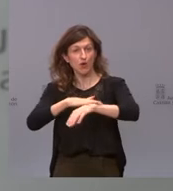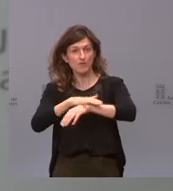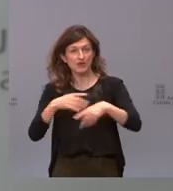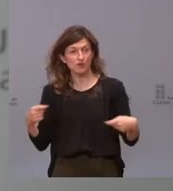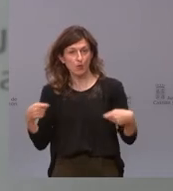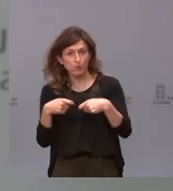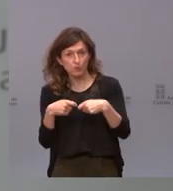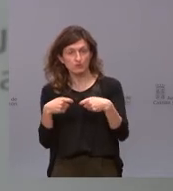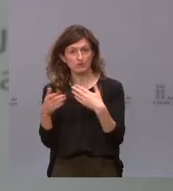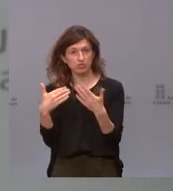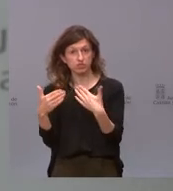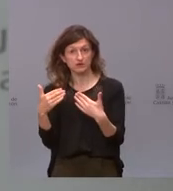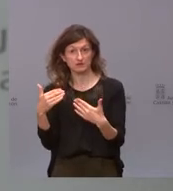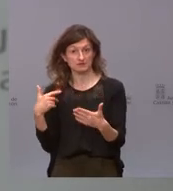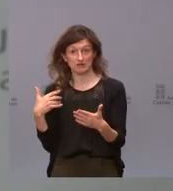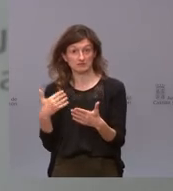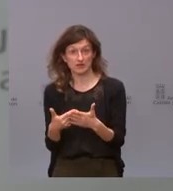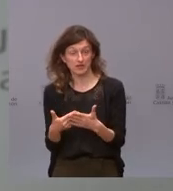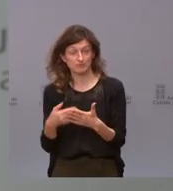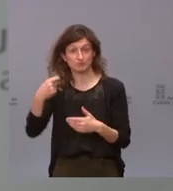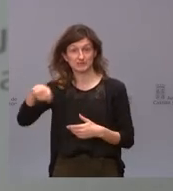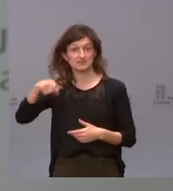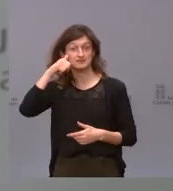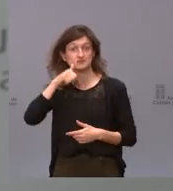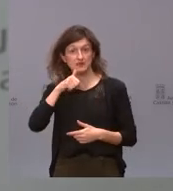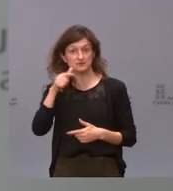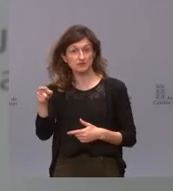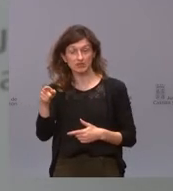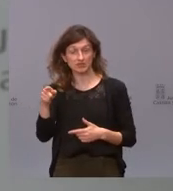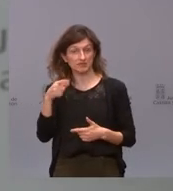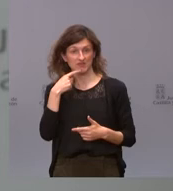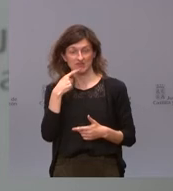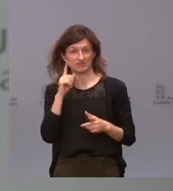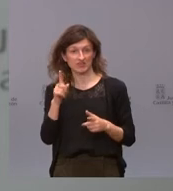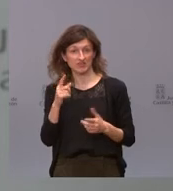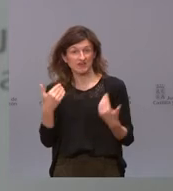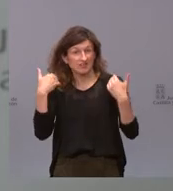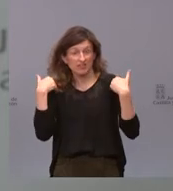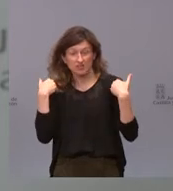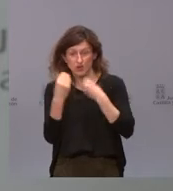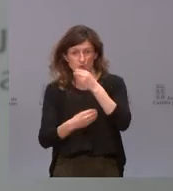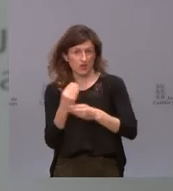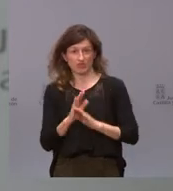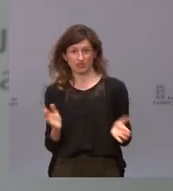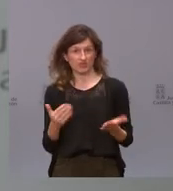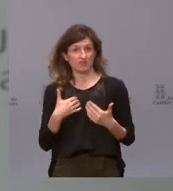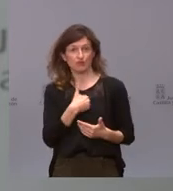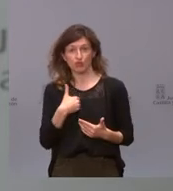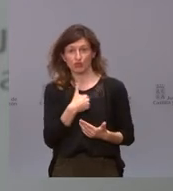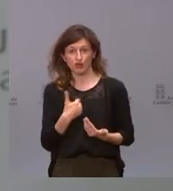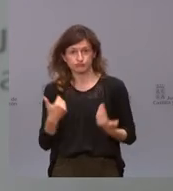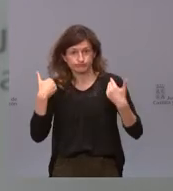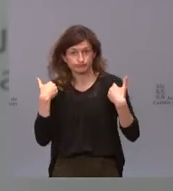para aquí hasta aquí el presidente sánchez ha hecho dejación de su responsabilidad de sus funciones la